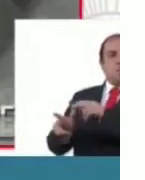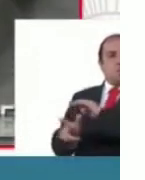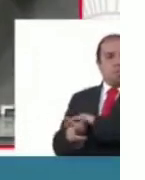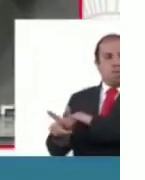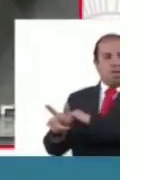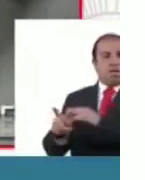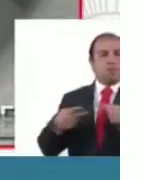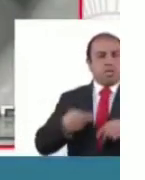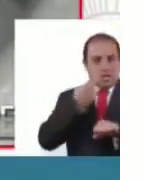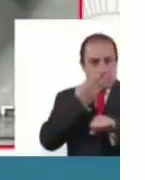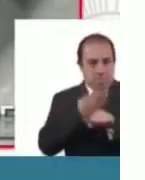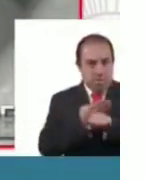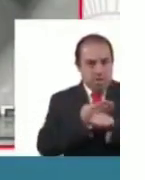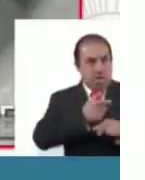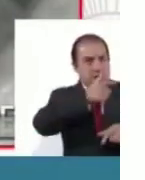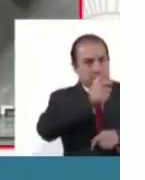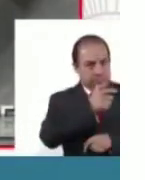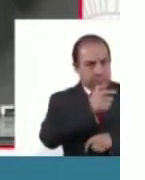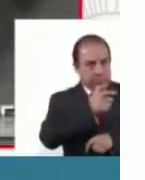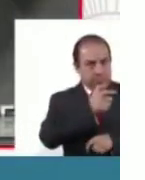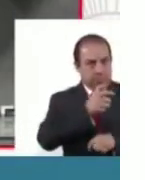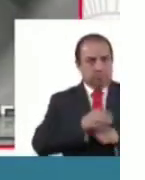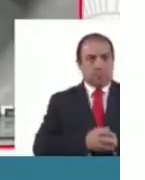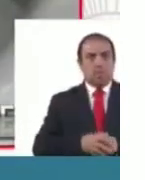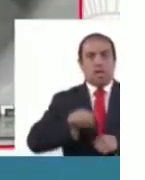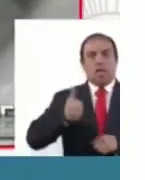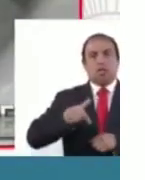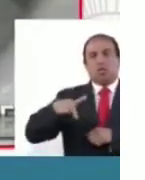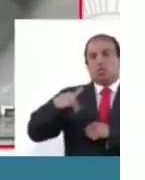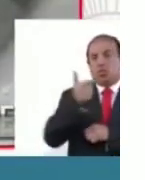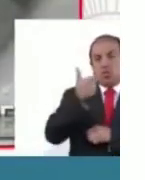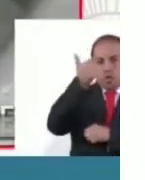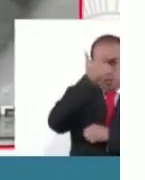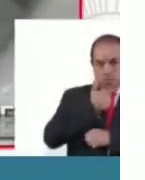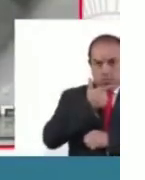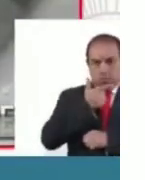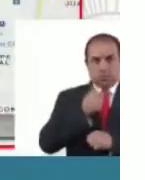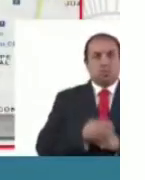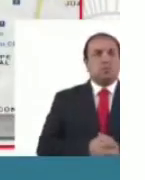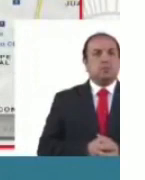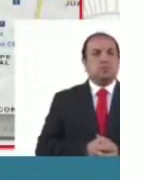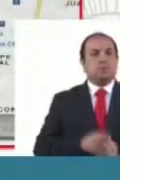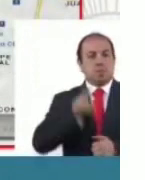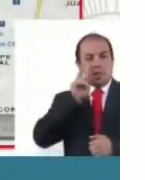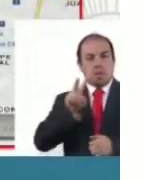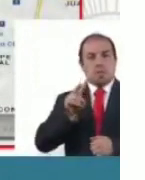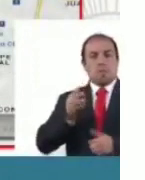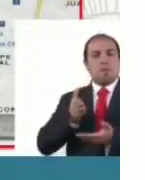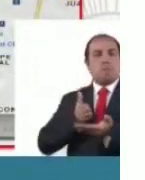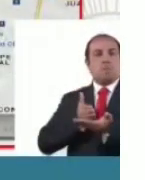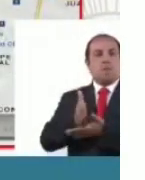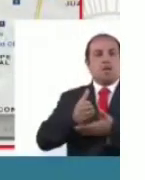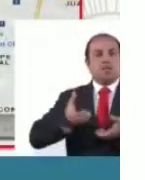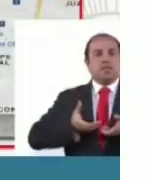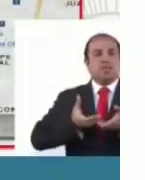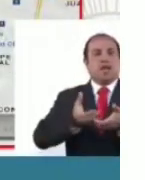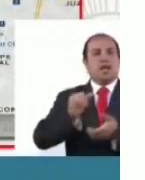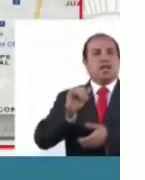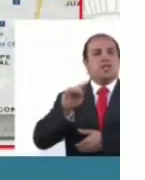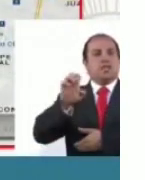el responsable de llevar a cabo los disparos, a las 11:12 se observa su paso sobre Avenida